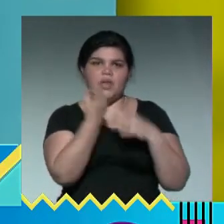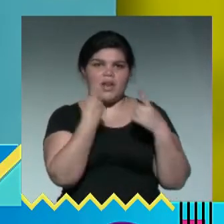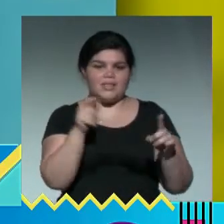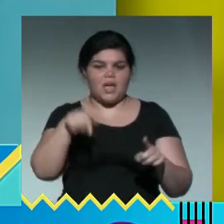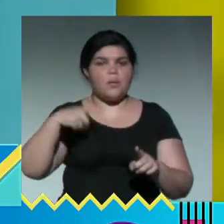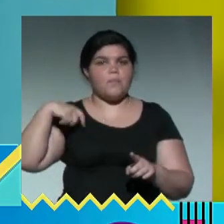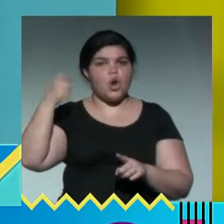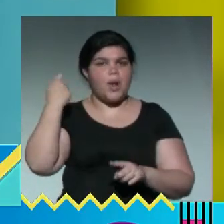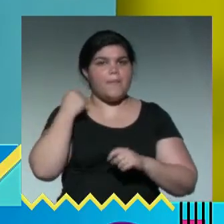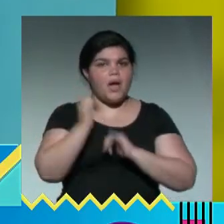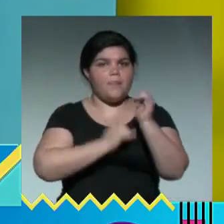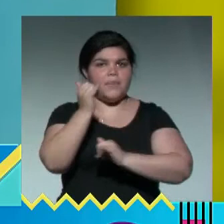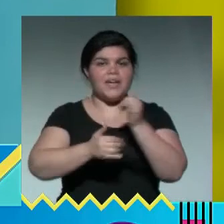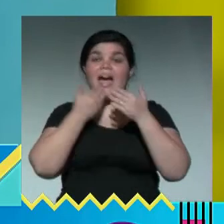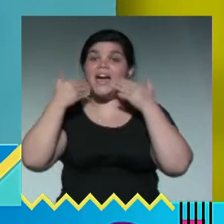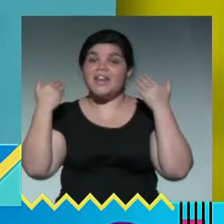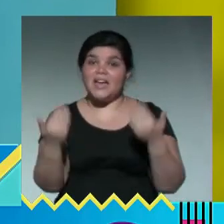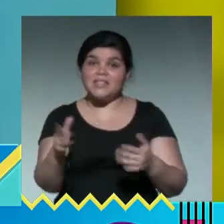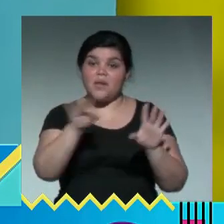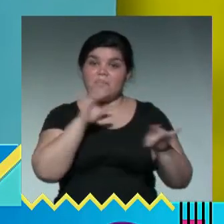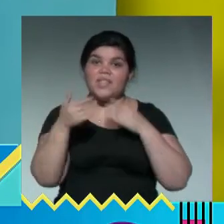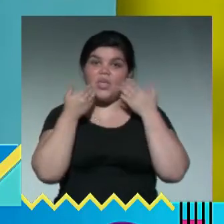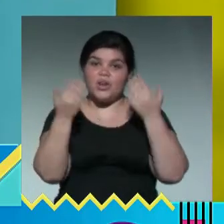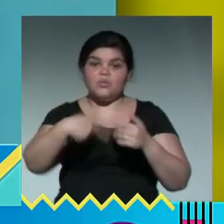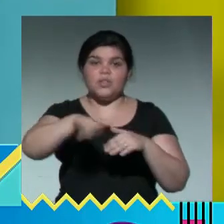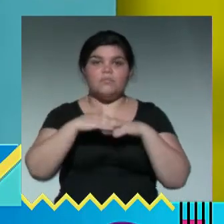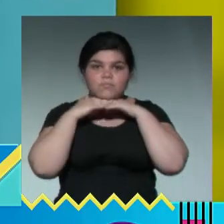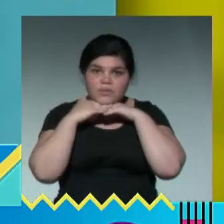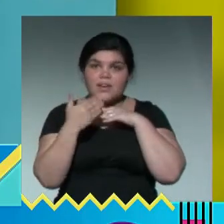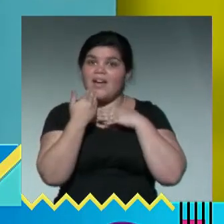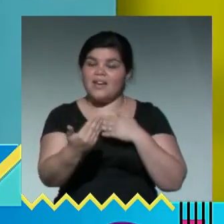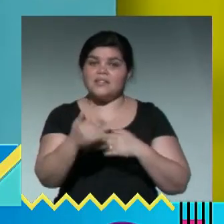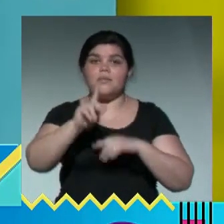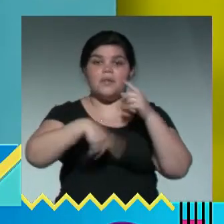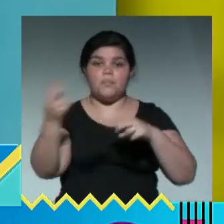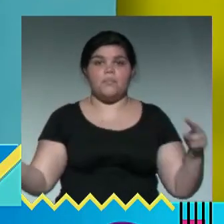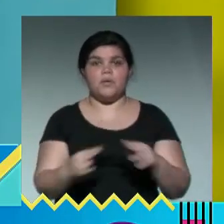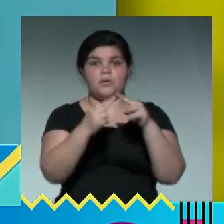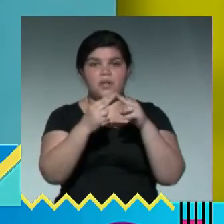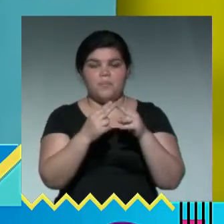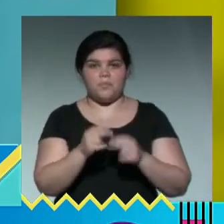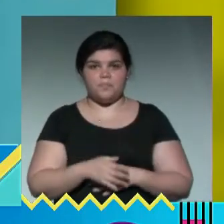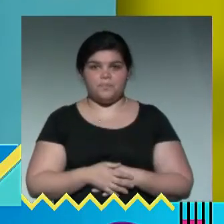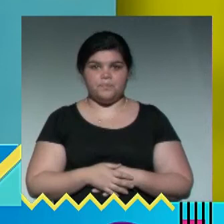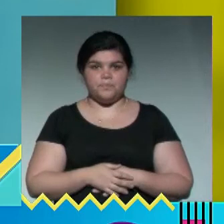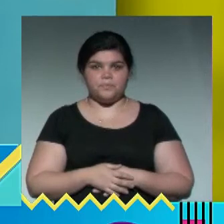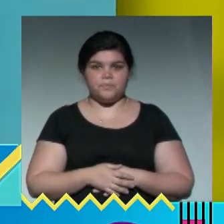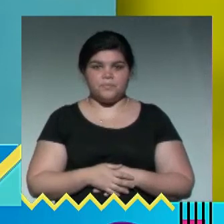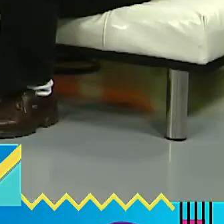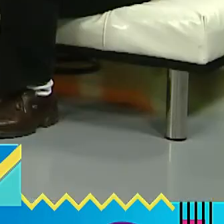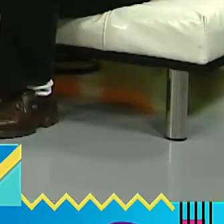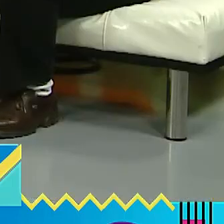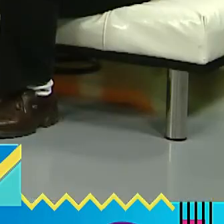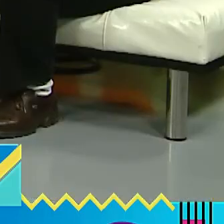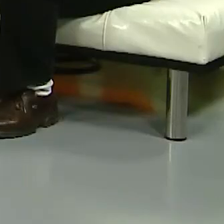durante este programa. Gracias a nuestros invitados por haber estado presentes, a ustedes por habernos acompañado y nos encontramos mañana en un nuevo Distintos Parecidos. Chau, chau.